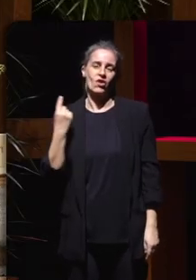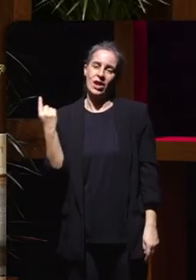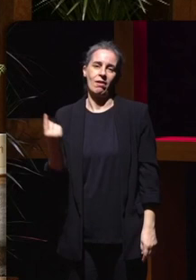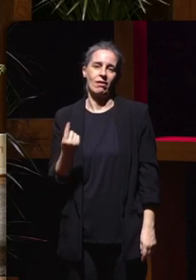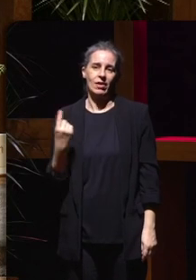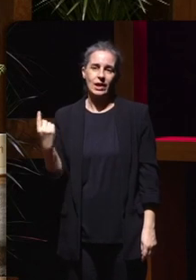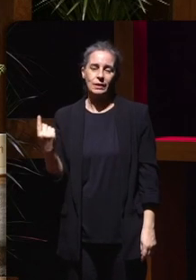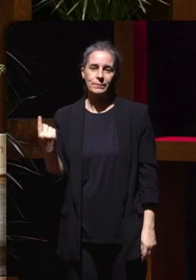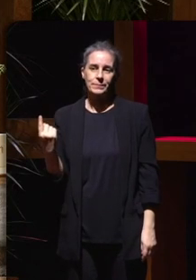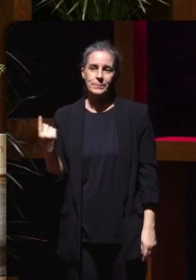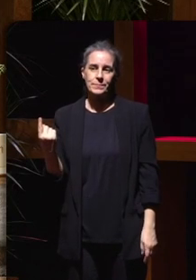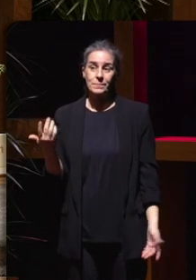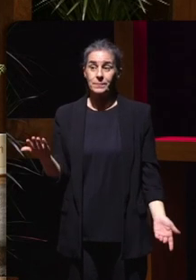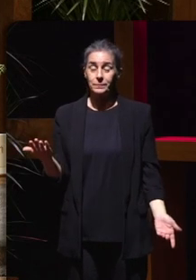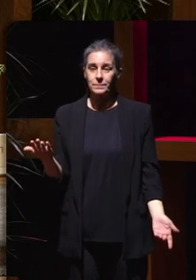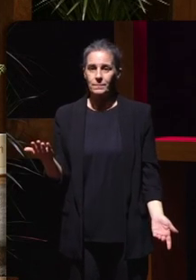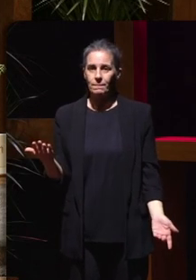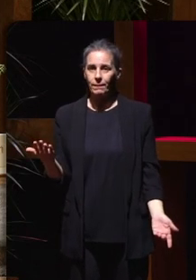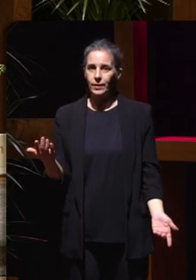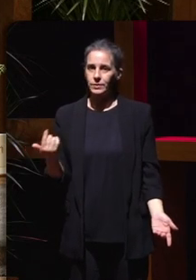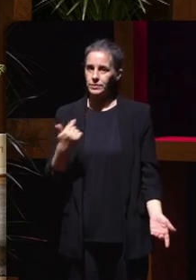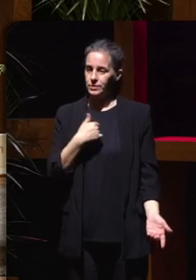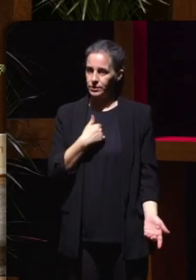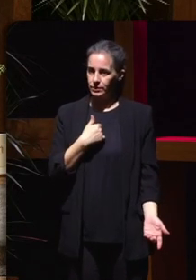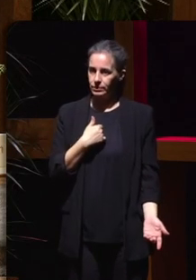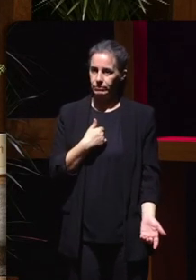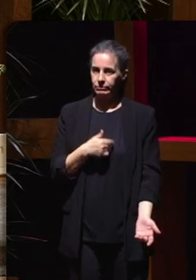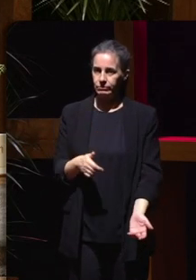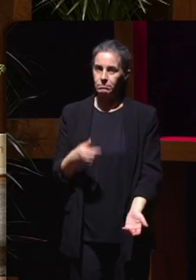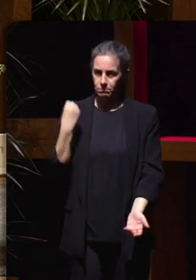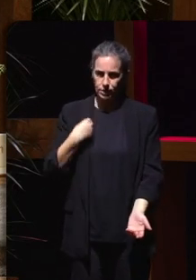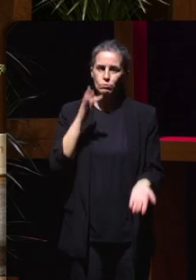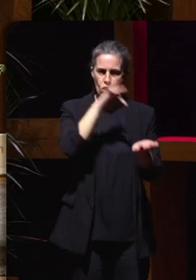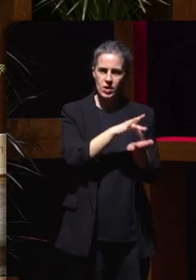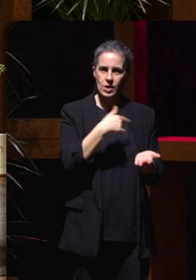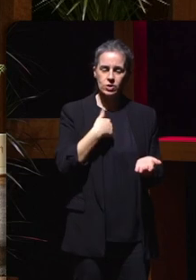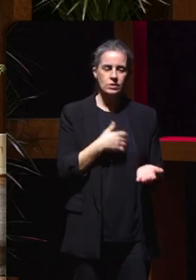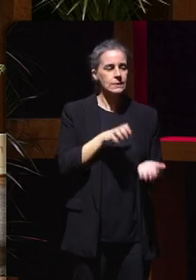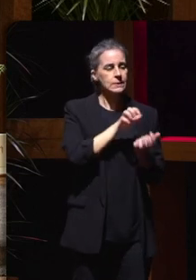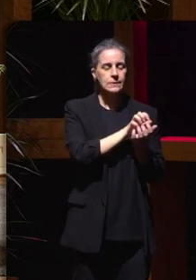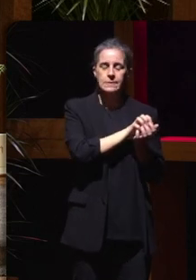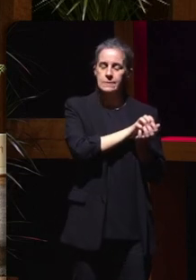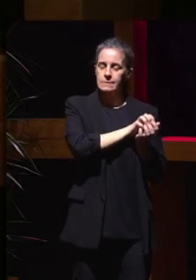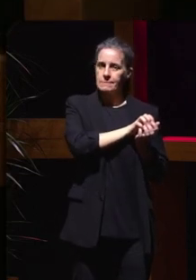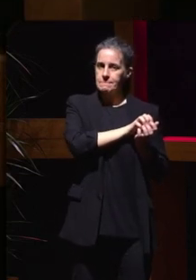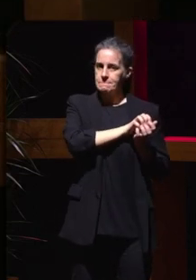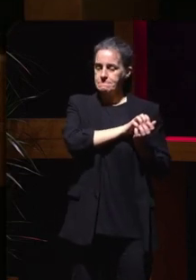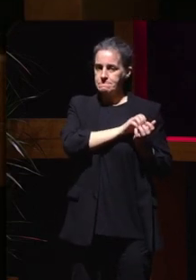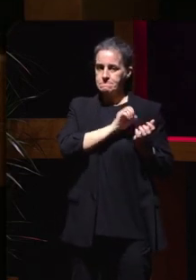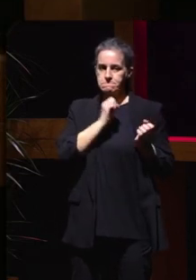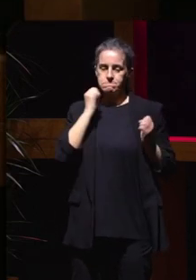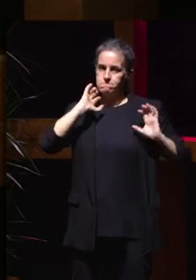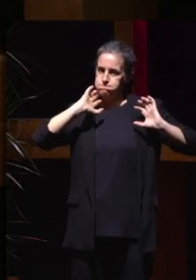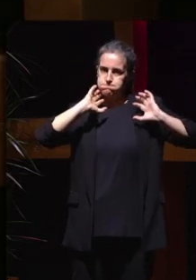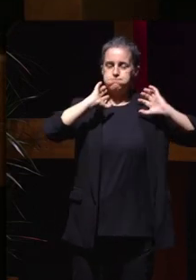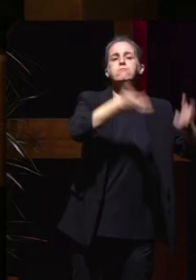y con todo eupenso que apretar los dientes y no por boa cara aquel día fue una de